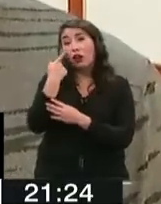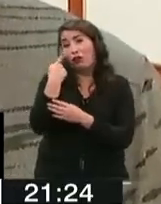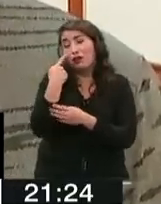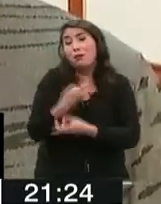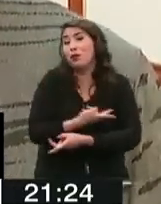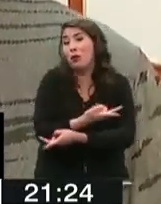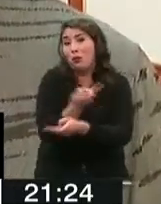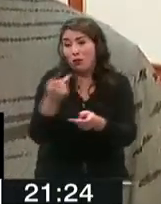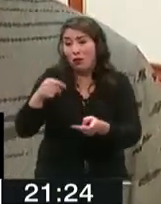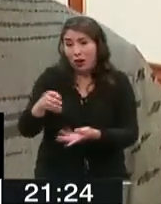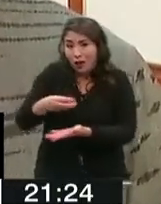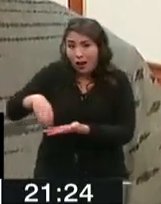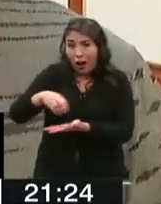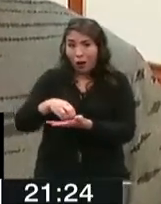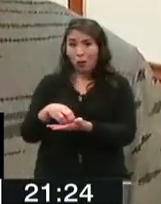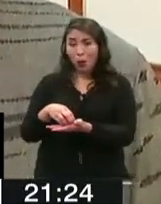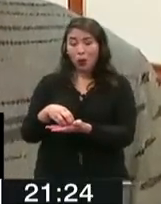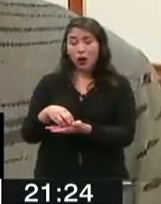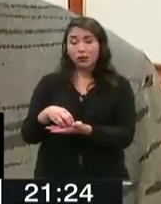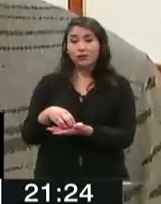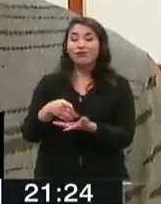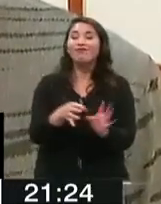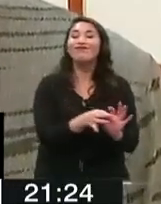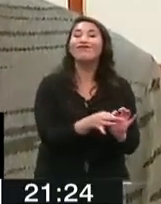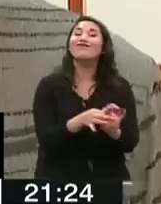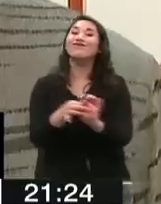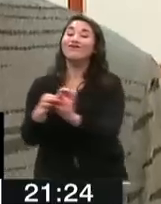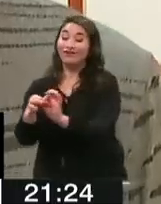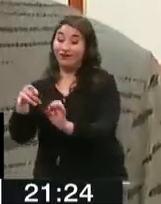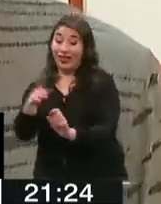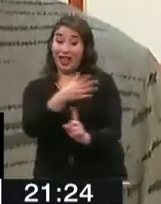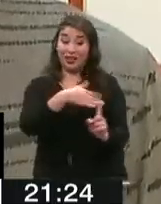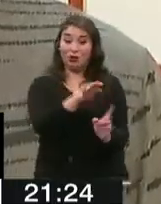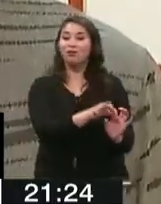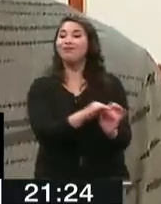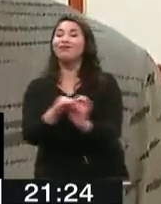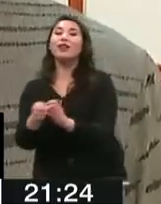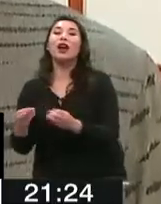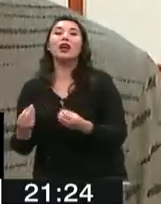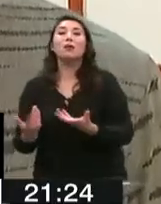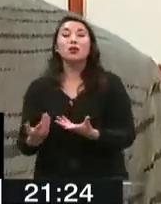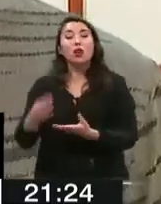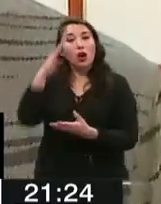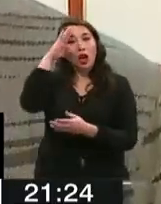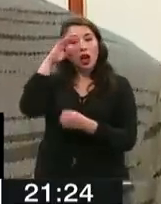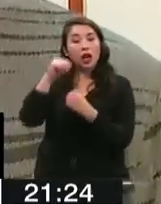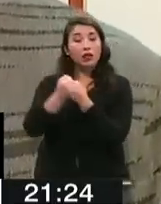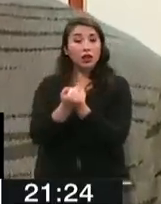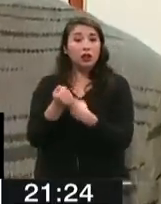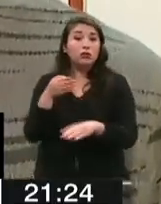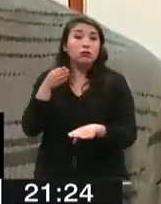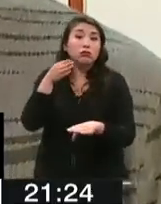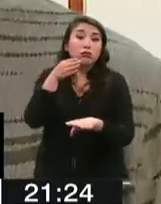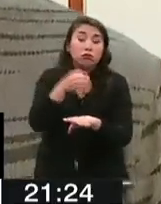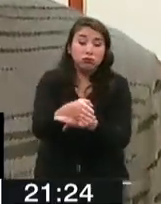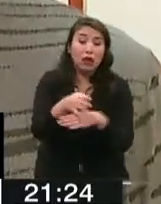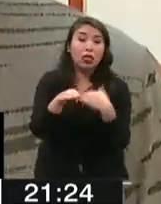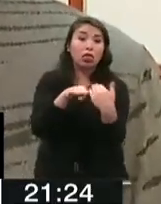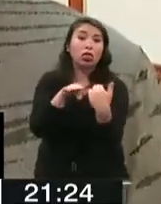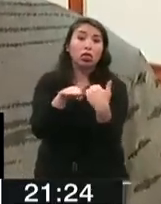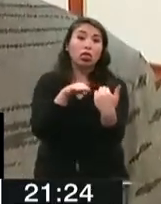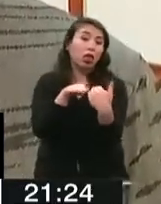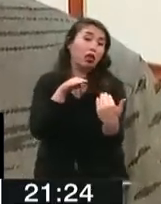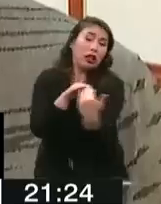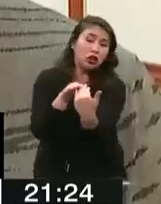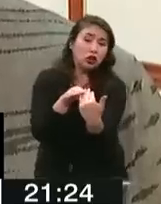público aquí en la comuna, y a consecuencia de esas situaciones, que los carabineros asistieron a accidentes de tránsito en la